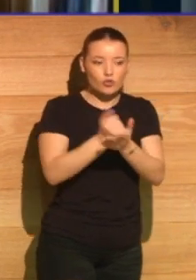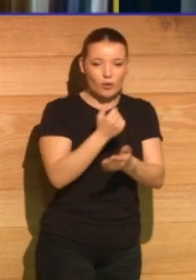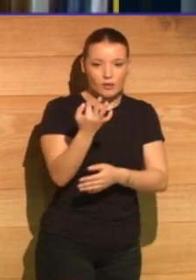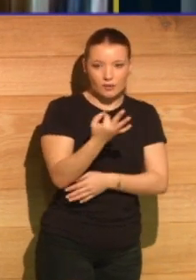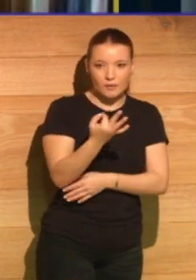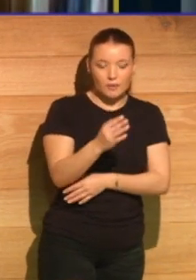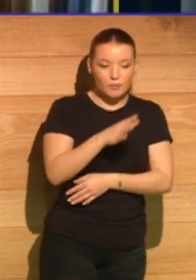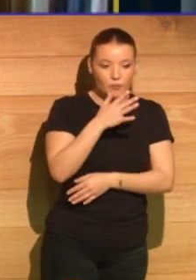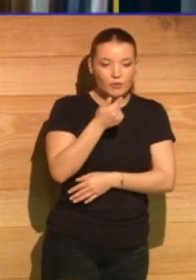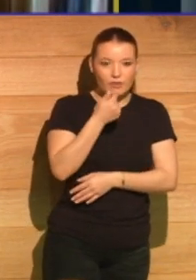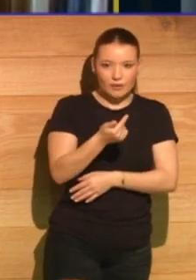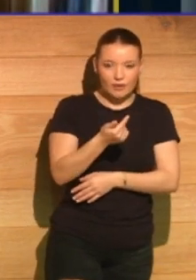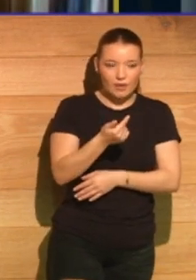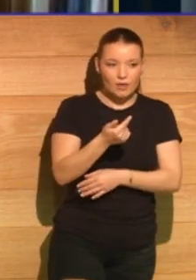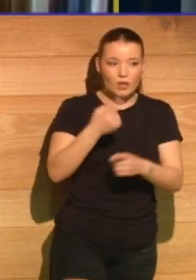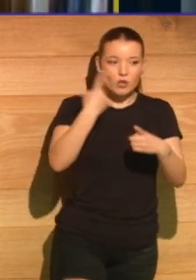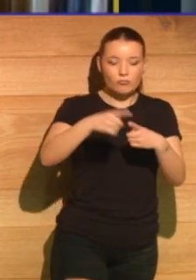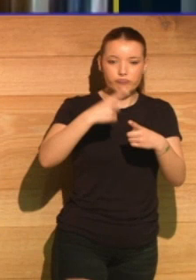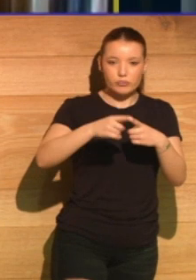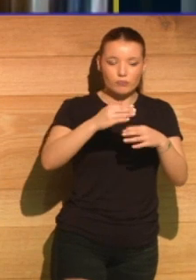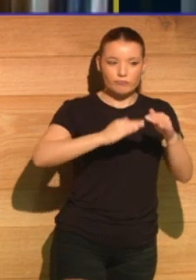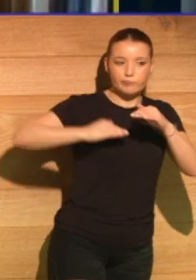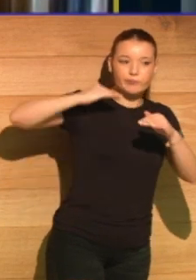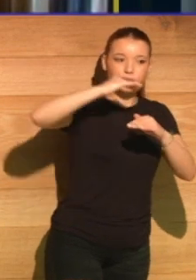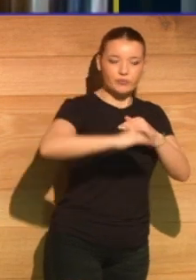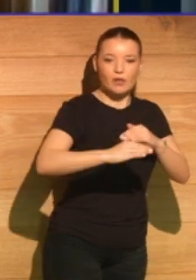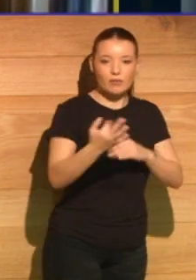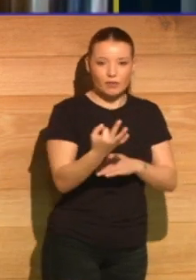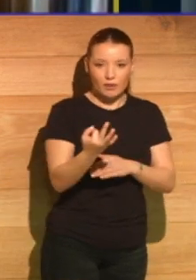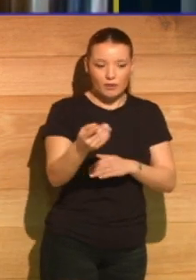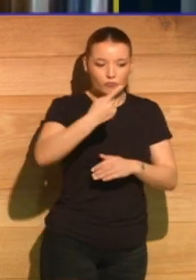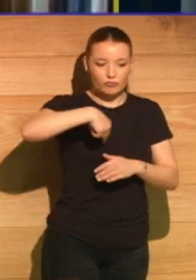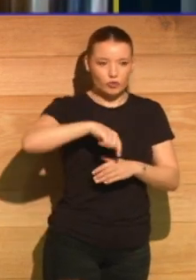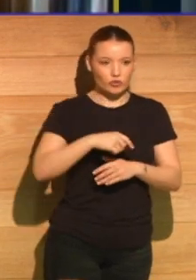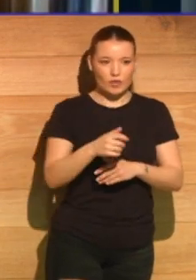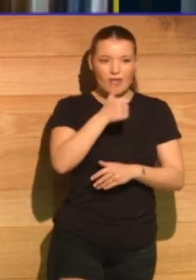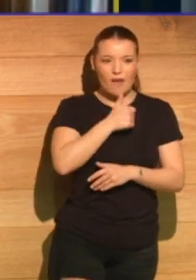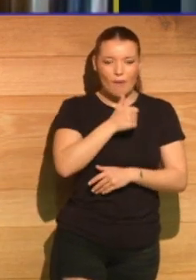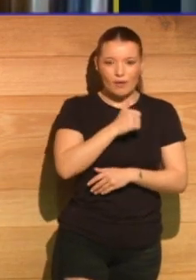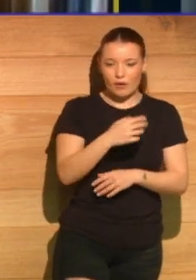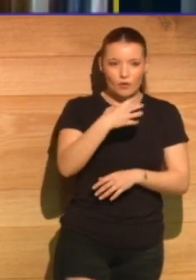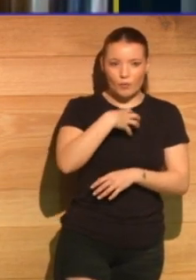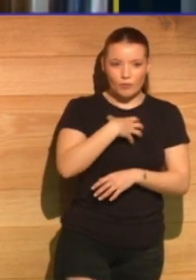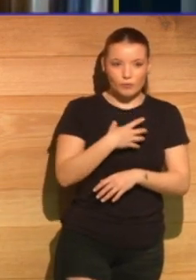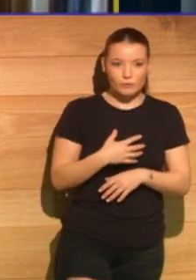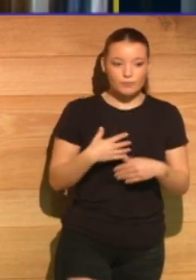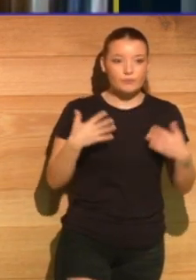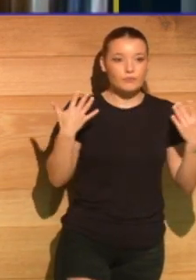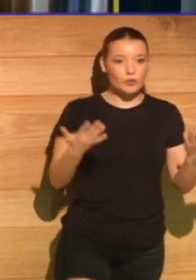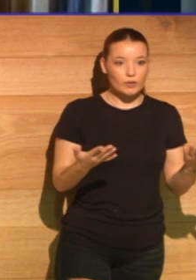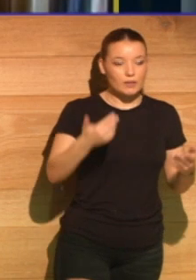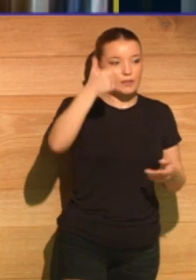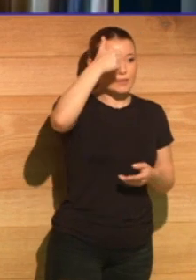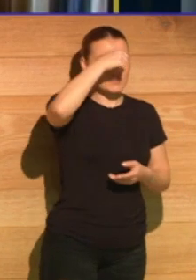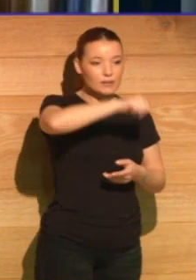lo que había, lo que tuvieron que superar y lo que no podemos volver a tolerar. Entonces yo creo que chicos,